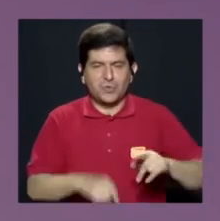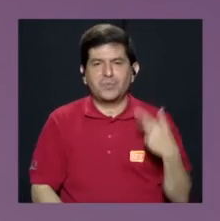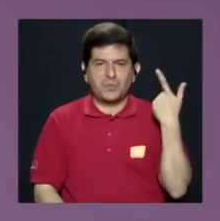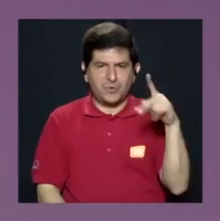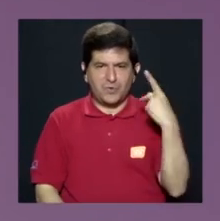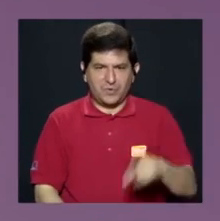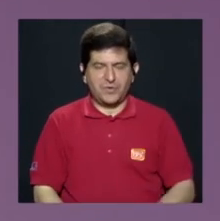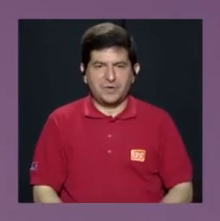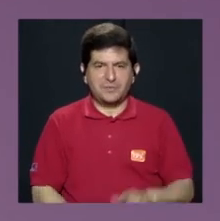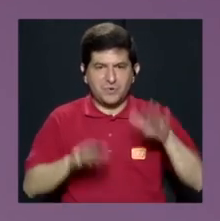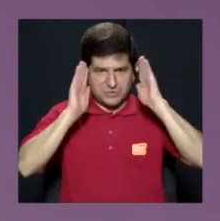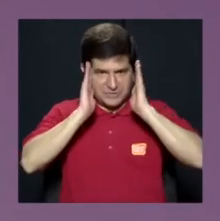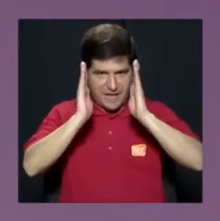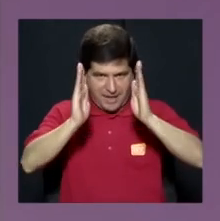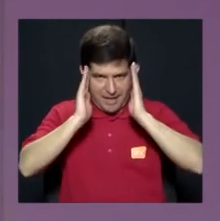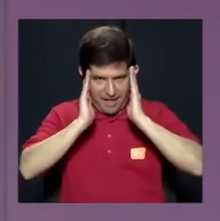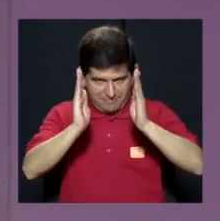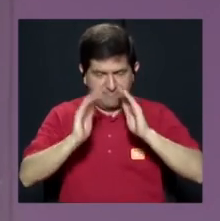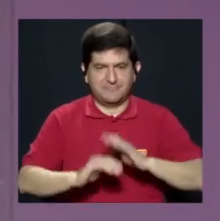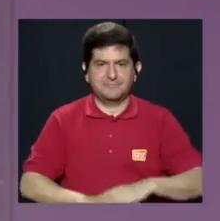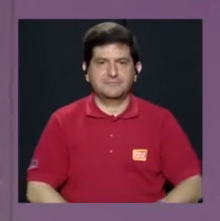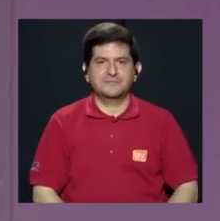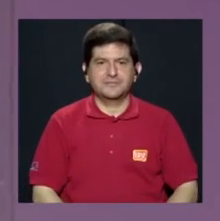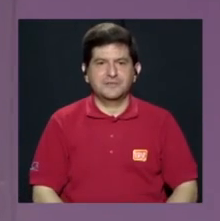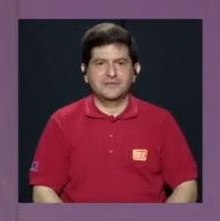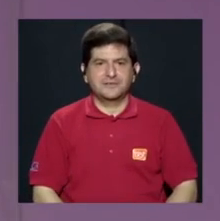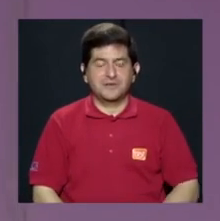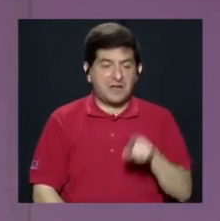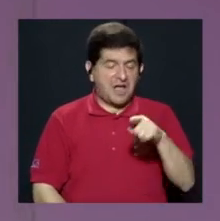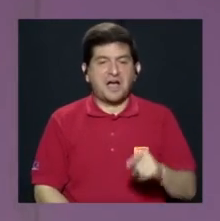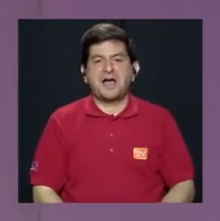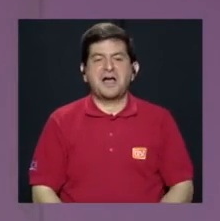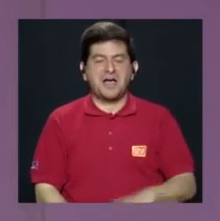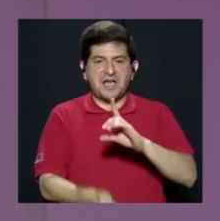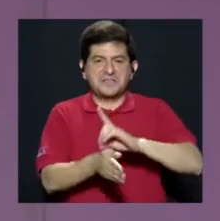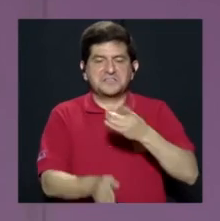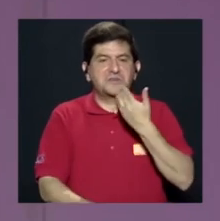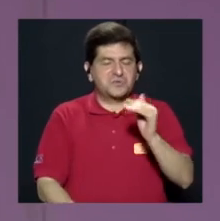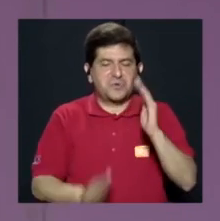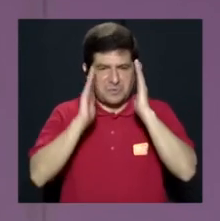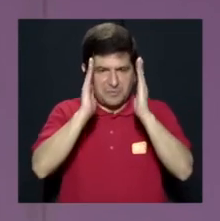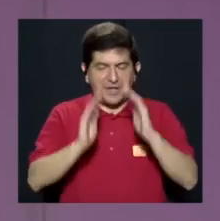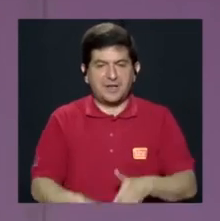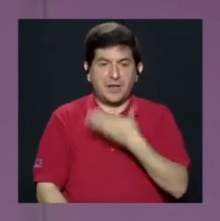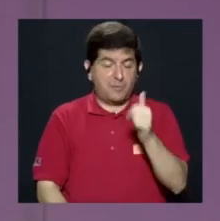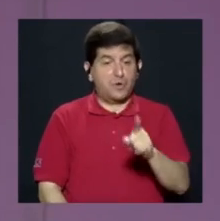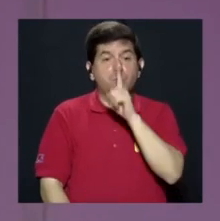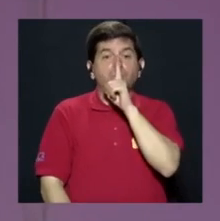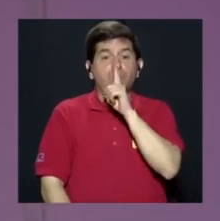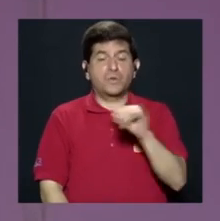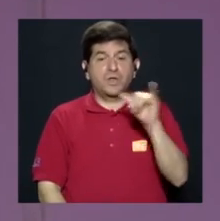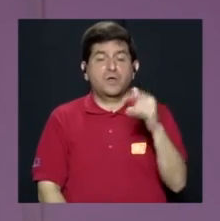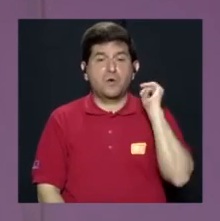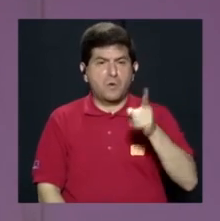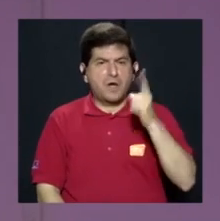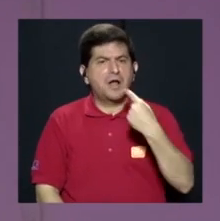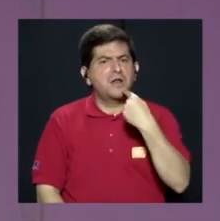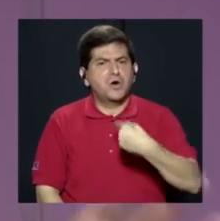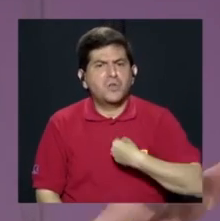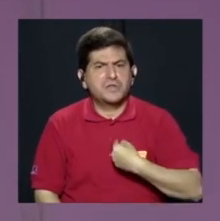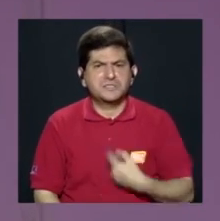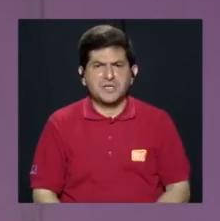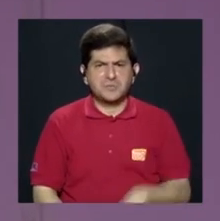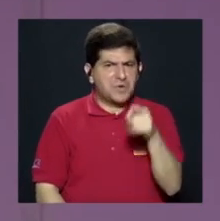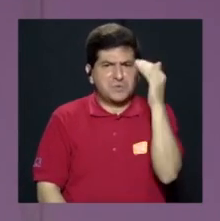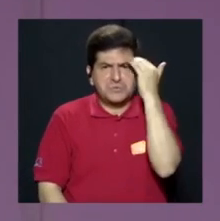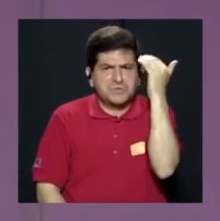expuestas a llegar a una atención de que, uy, no, ese doctor tiene mala cara. No, mejor no le pregunto nada, porque después me regaña y me va a decir, usted no